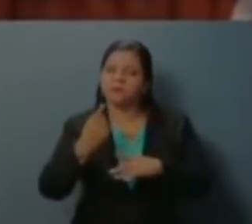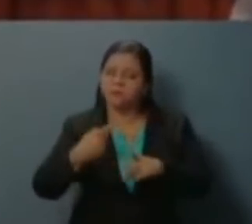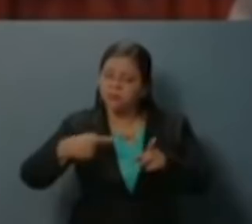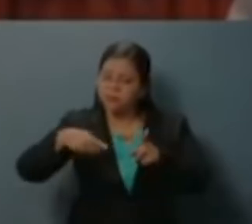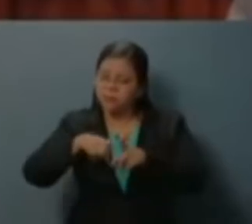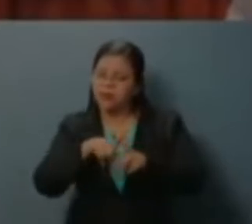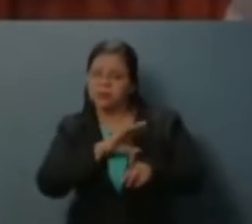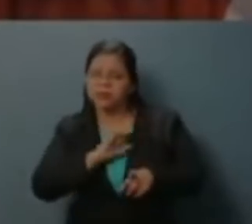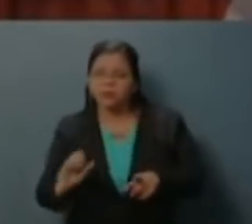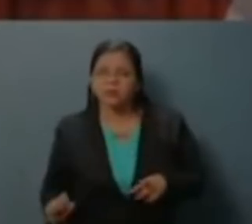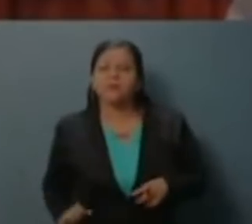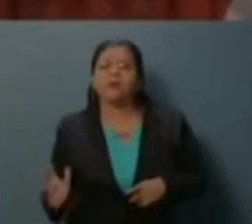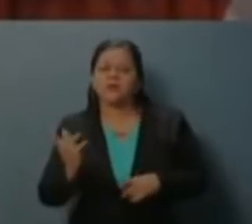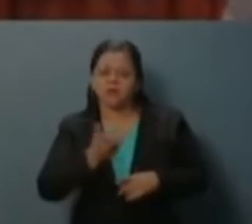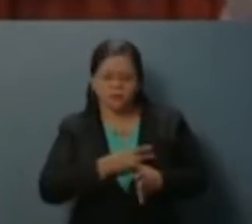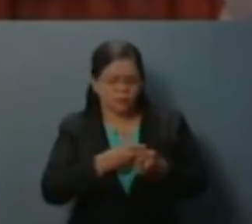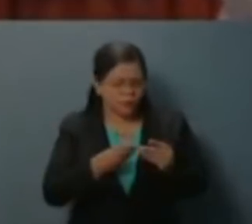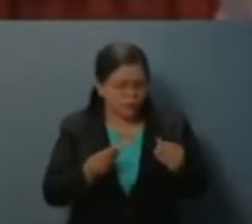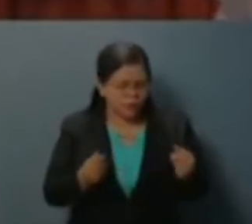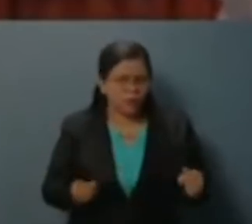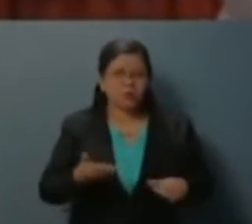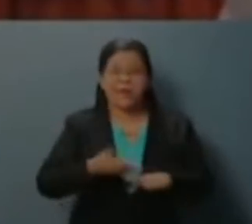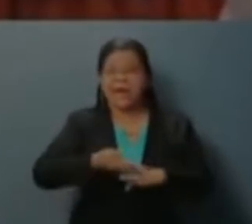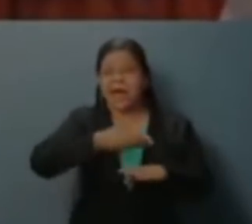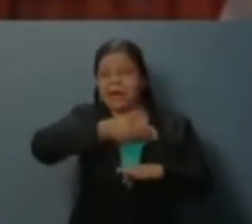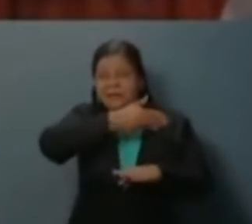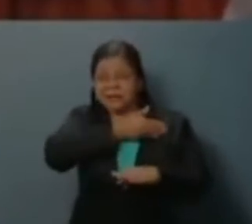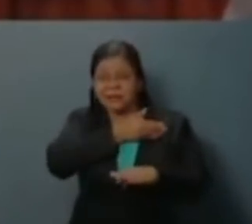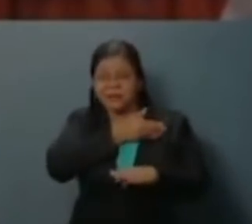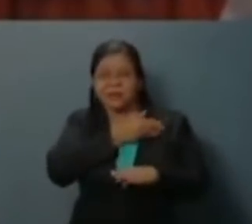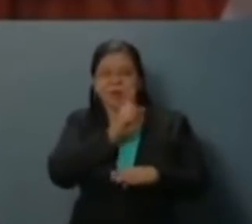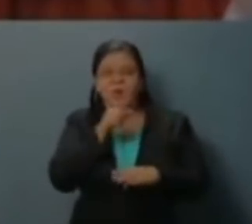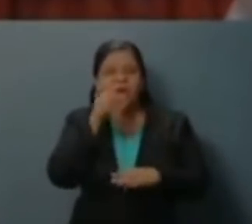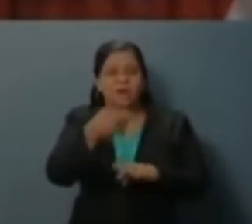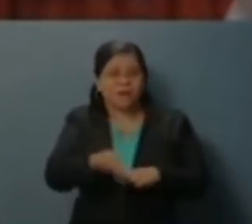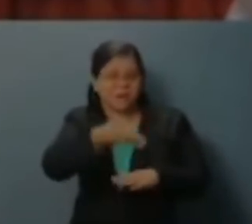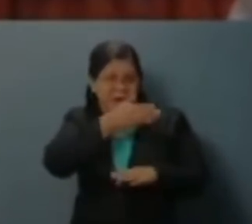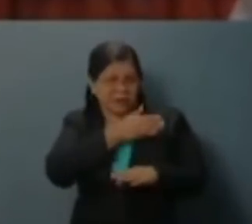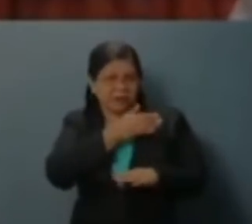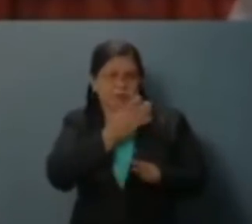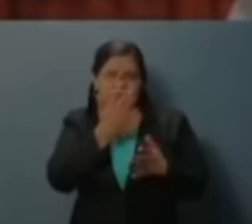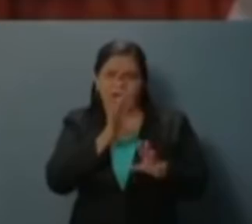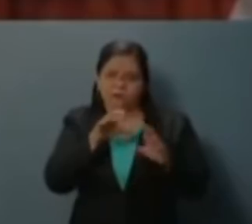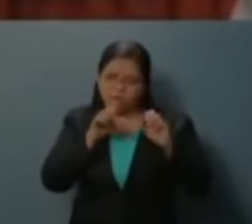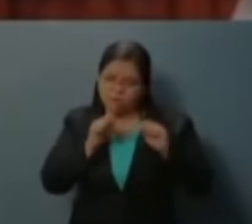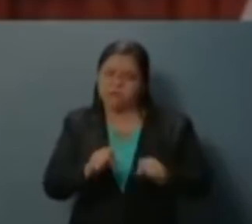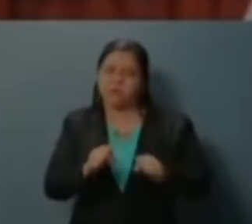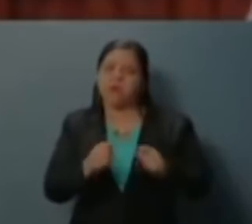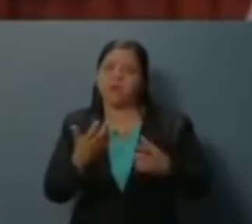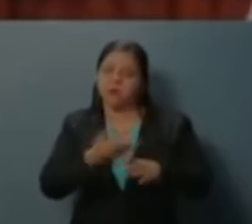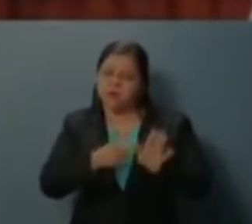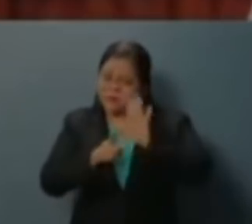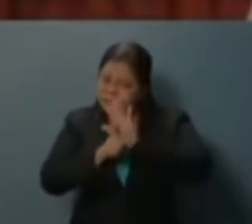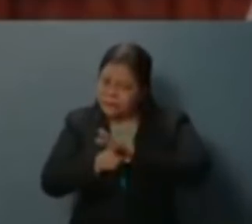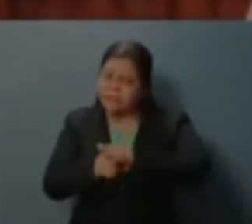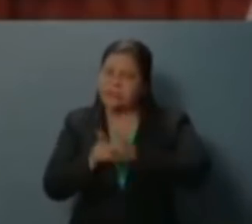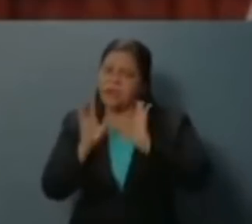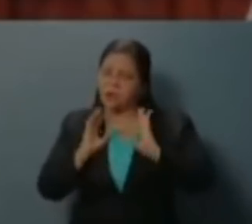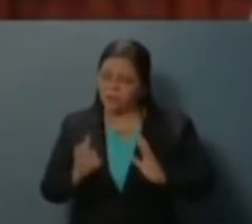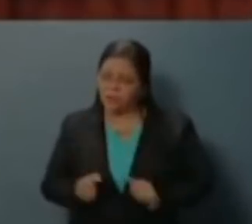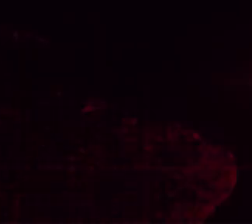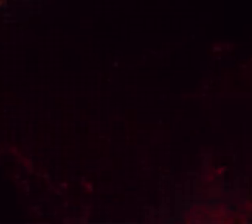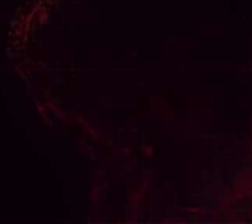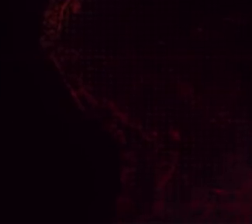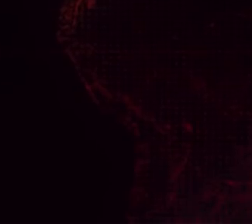salvadoreños, vamos a desentrampar los que nos tuvieron por más de un año a la fuerza para ahogar a un gobierno aprovechando